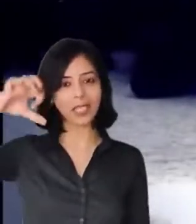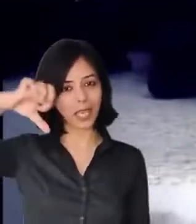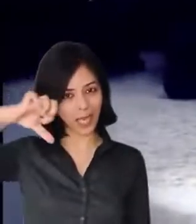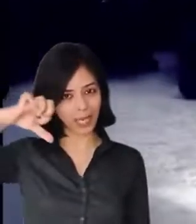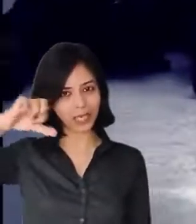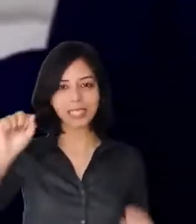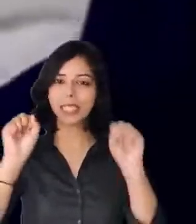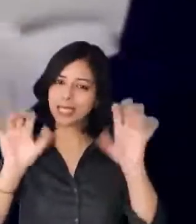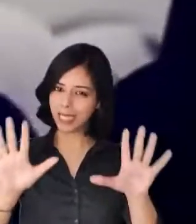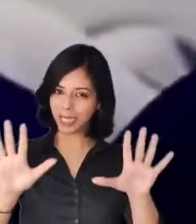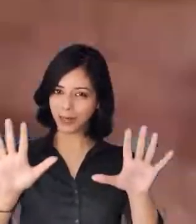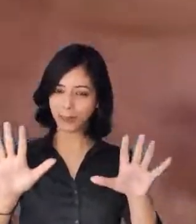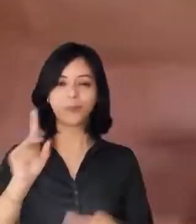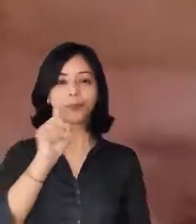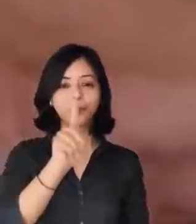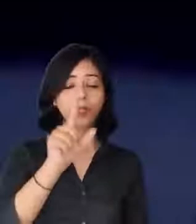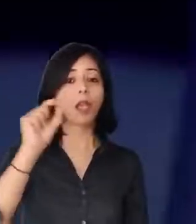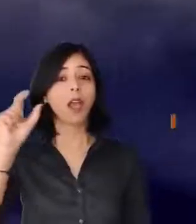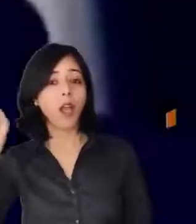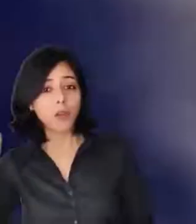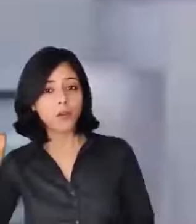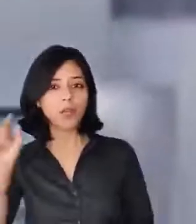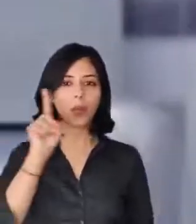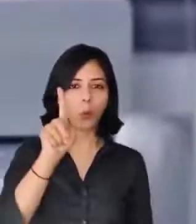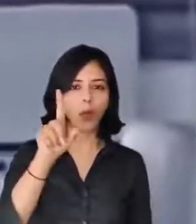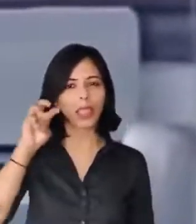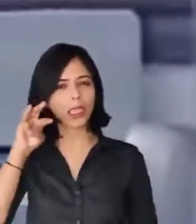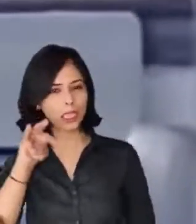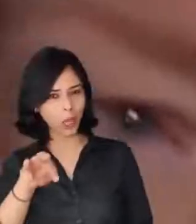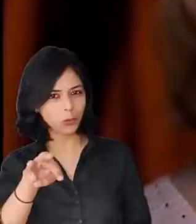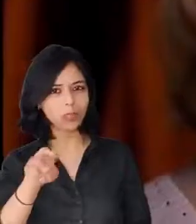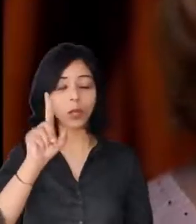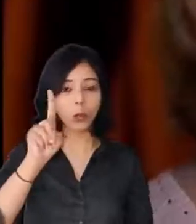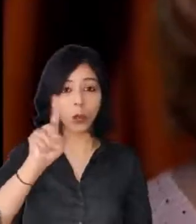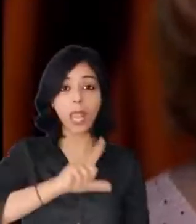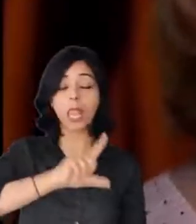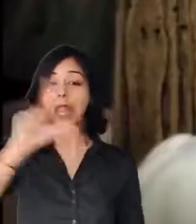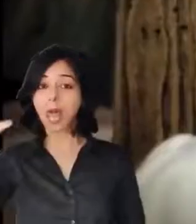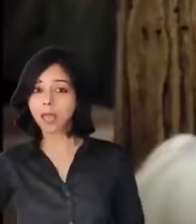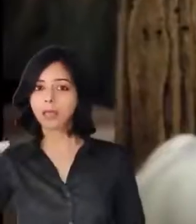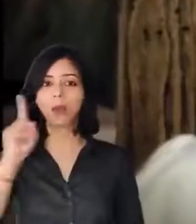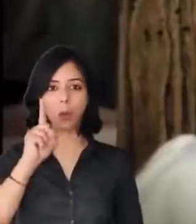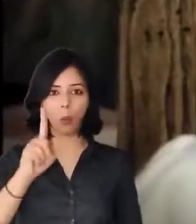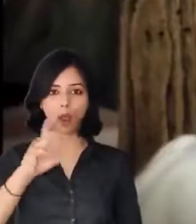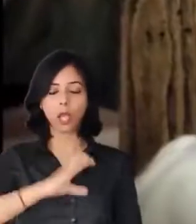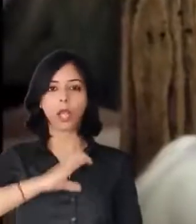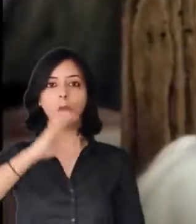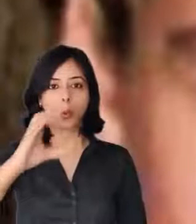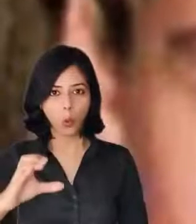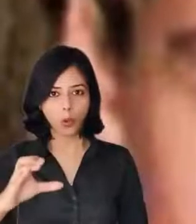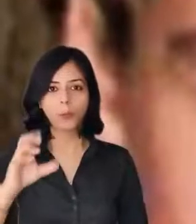¿La estaban maltratando, golpeando o violando? Pero nadie sabía nada.